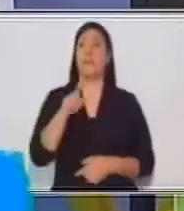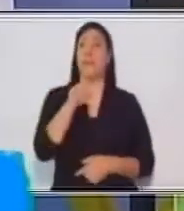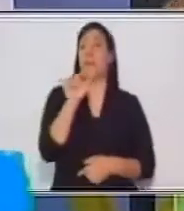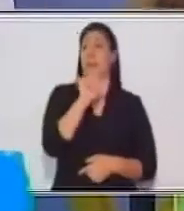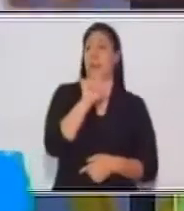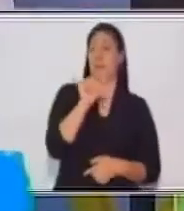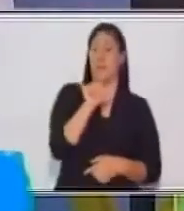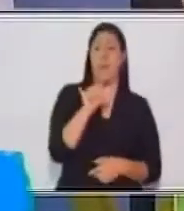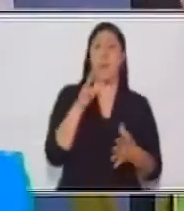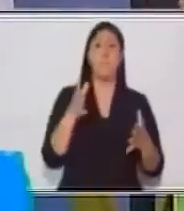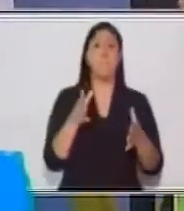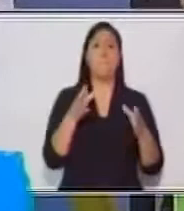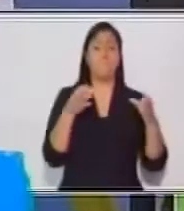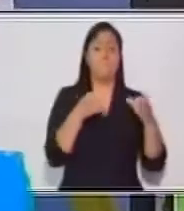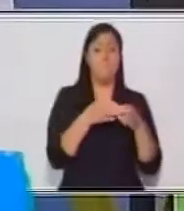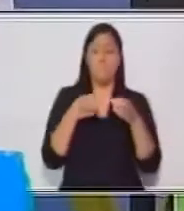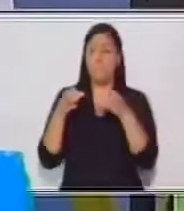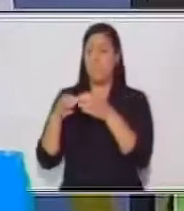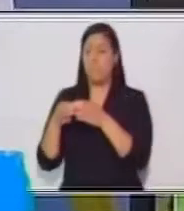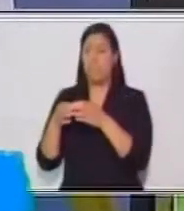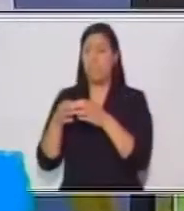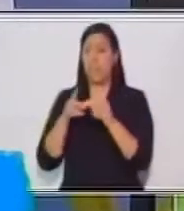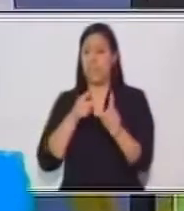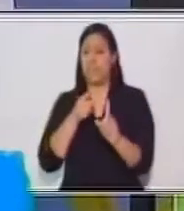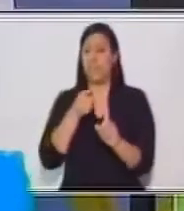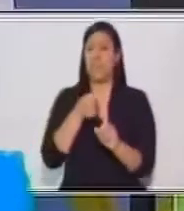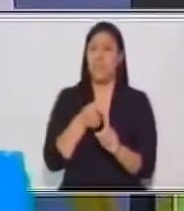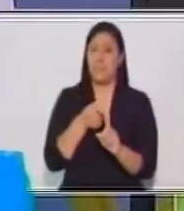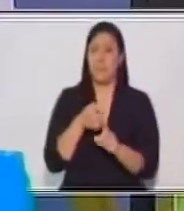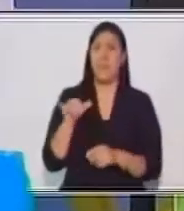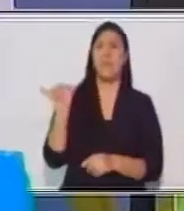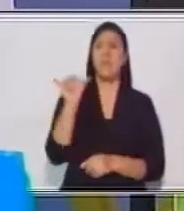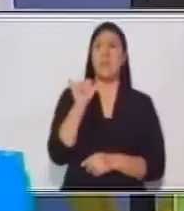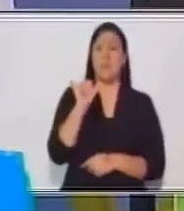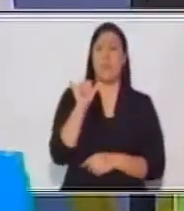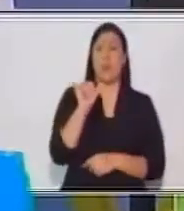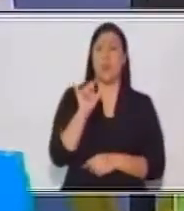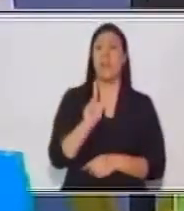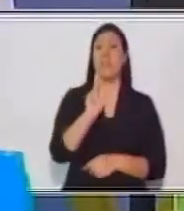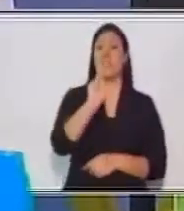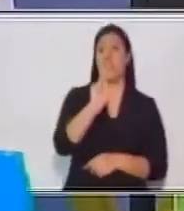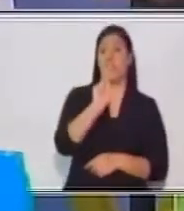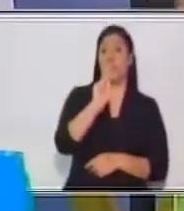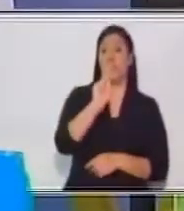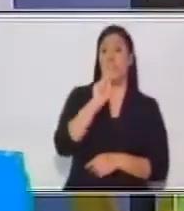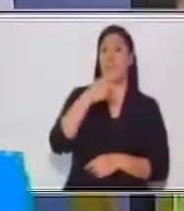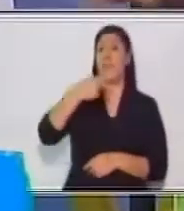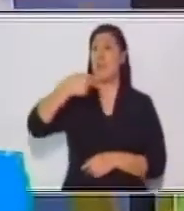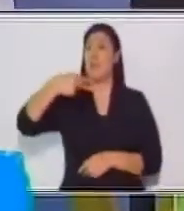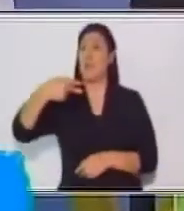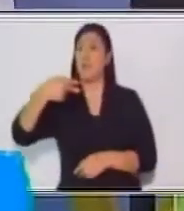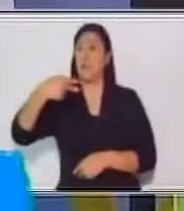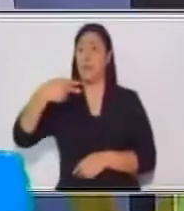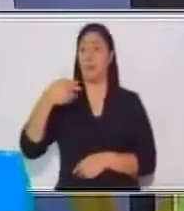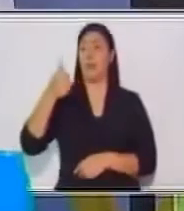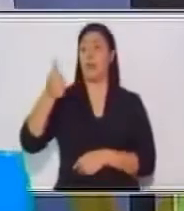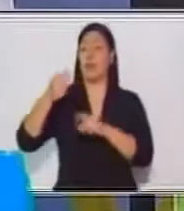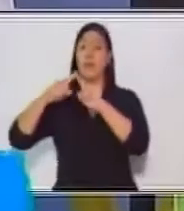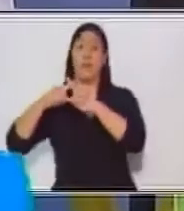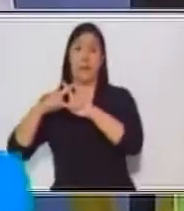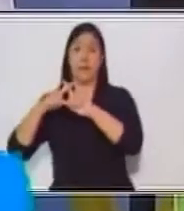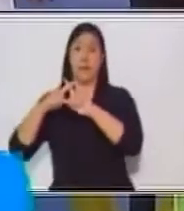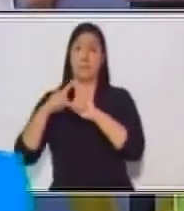proporcionalidad directa siempre va a ser igual a esta ecuación, y igual a A por X, donde A es